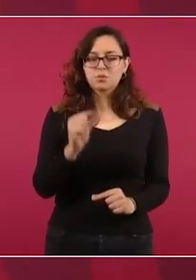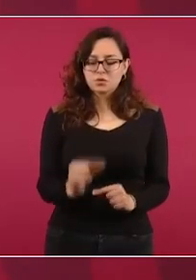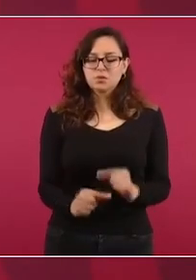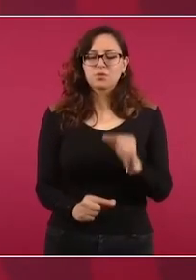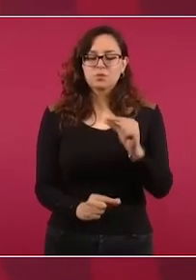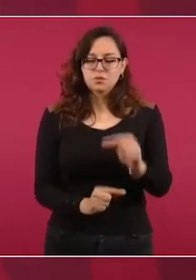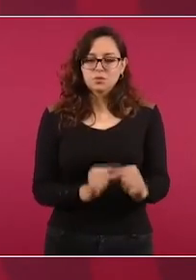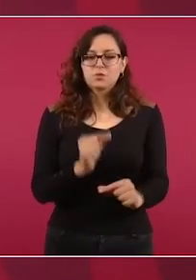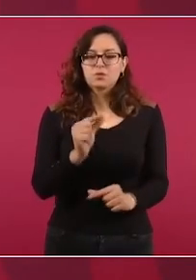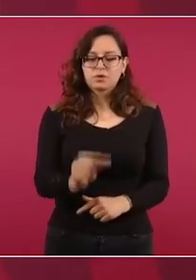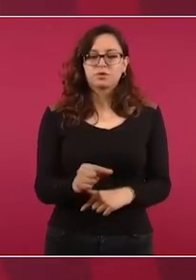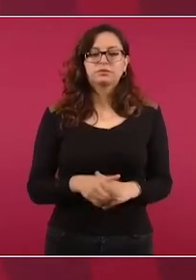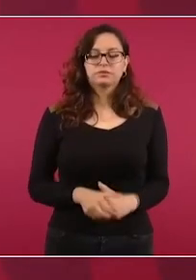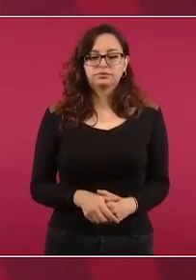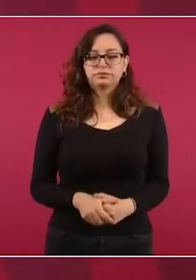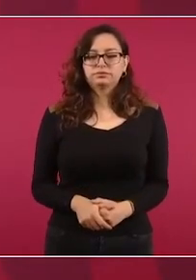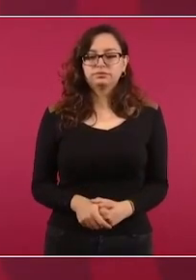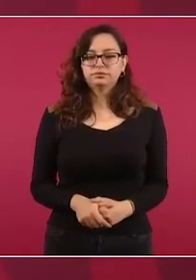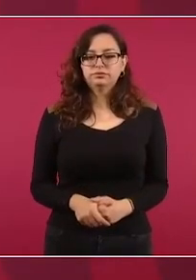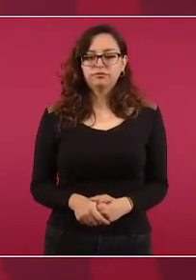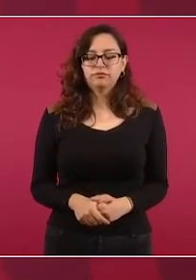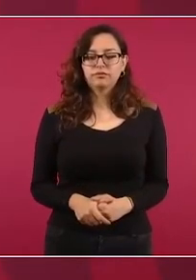poco a poco.